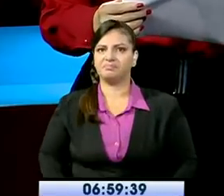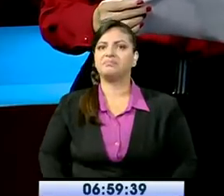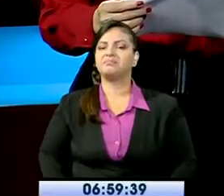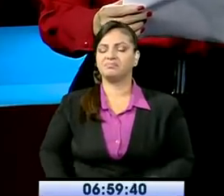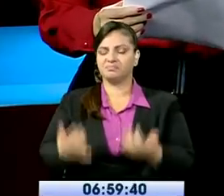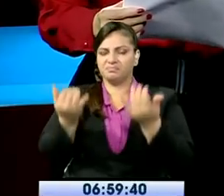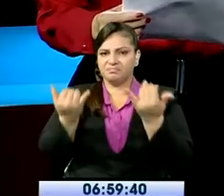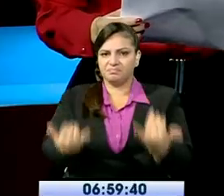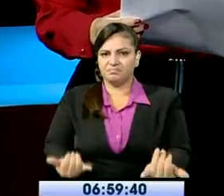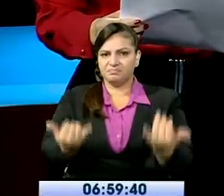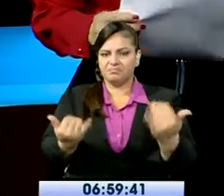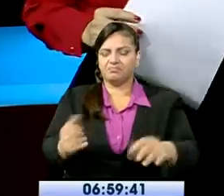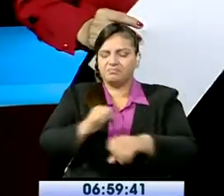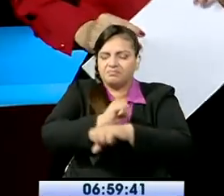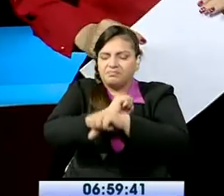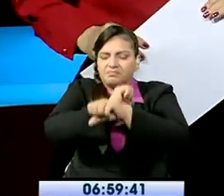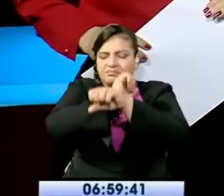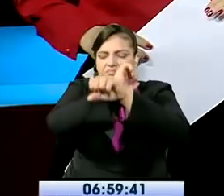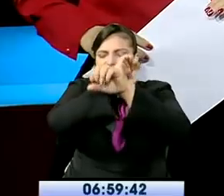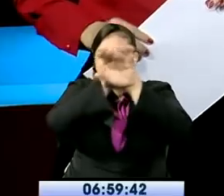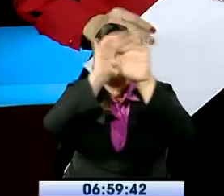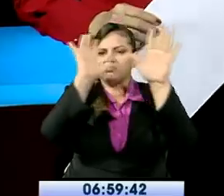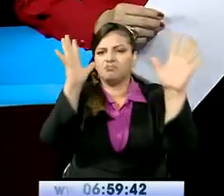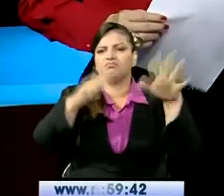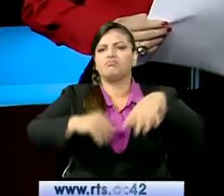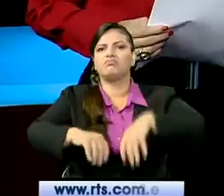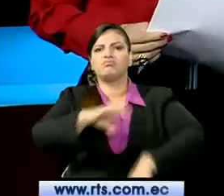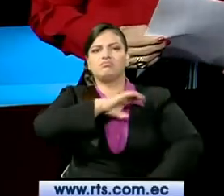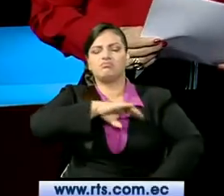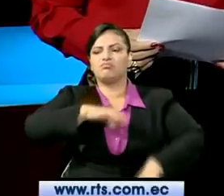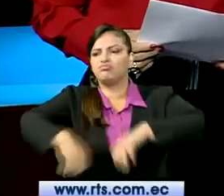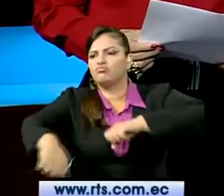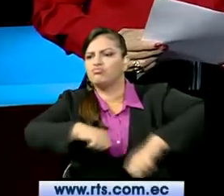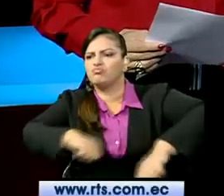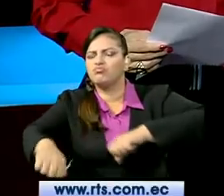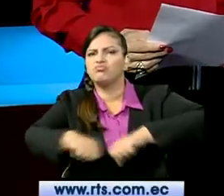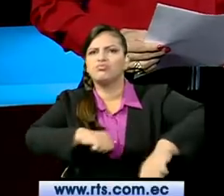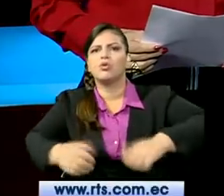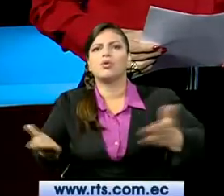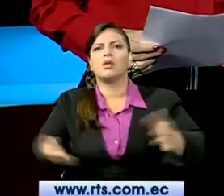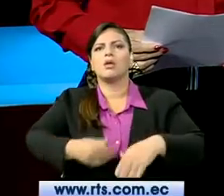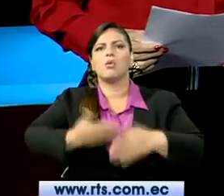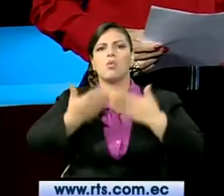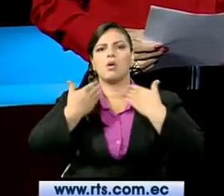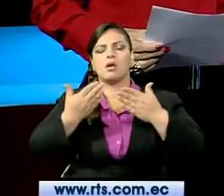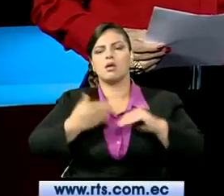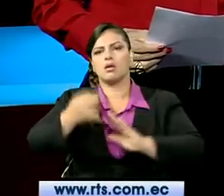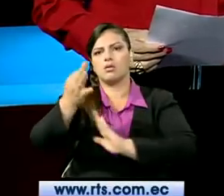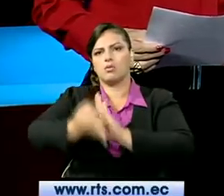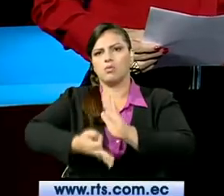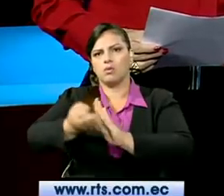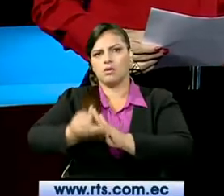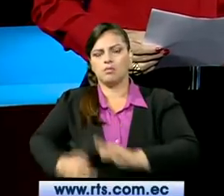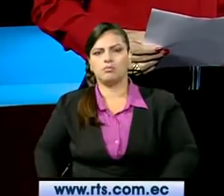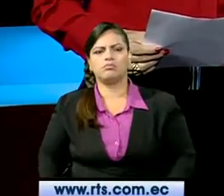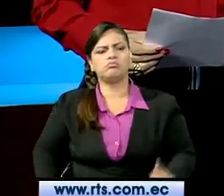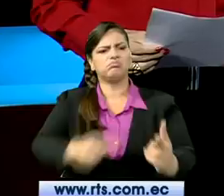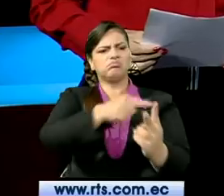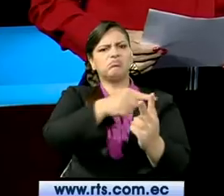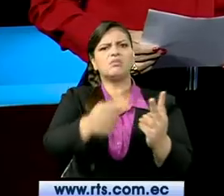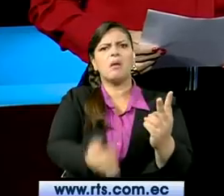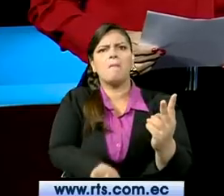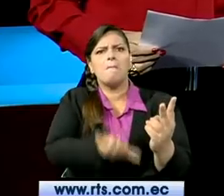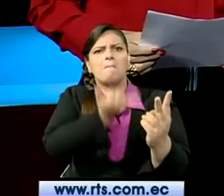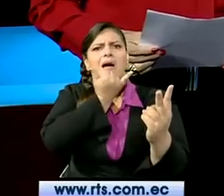orden en Guayaquil y Durán. Los uniformados son acusados de integrar una organización delictiva dedicada